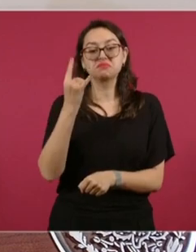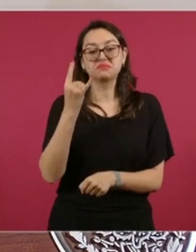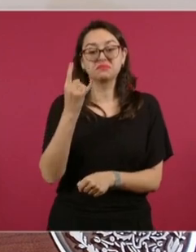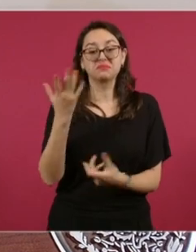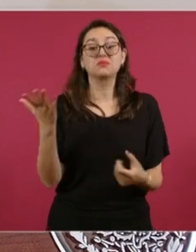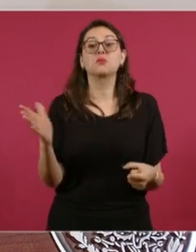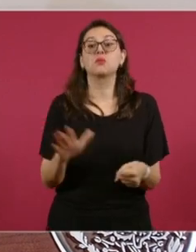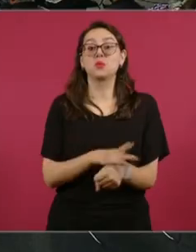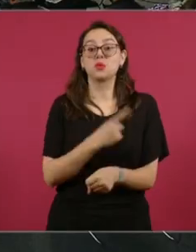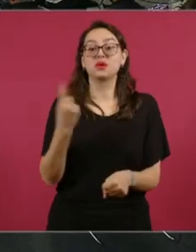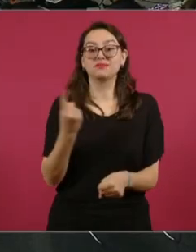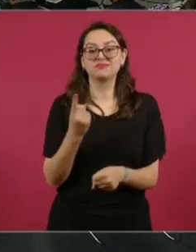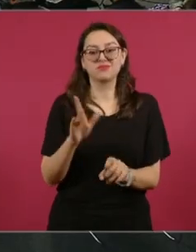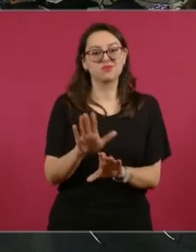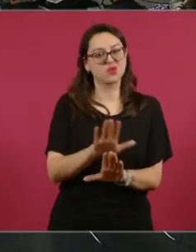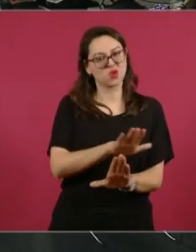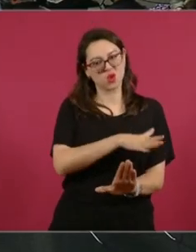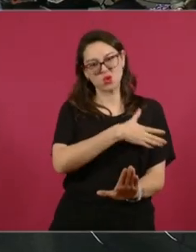traicionaron